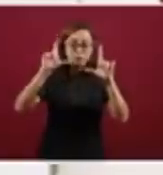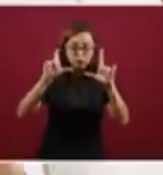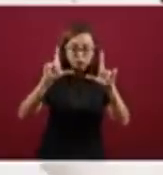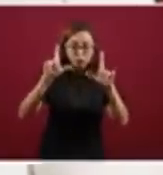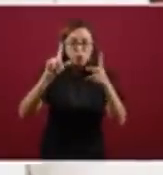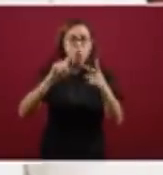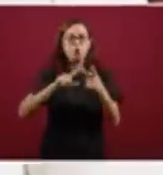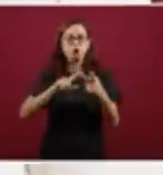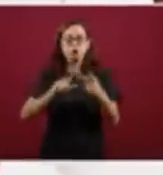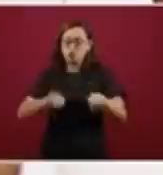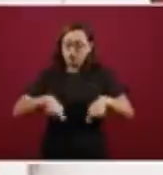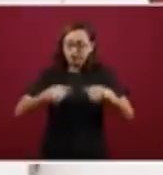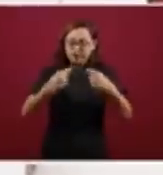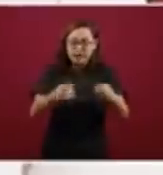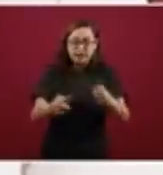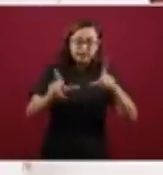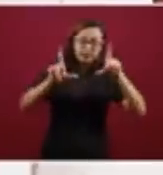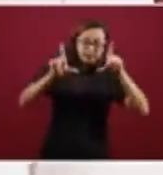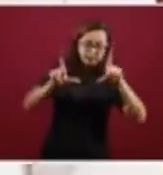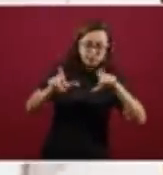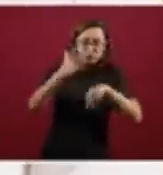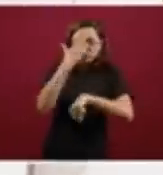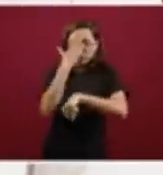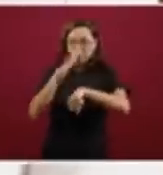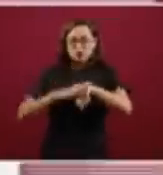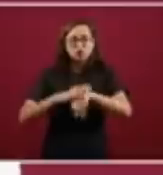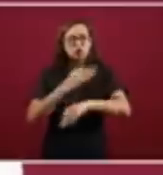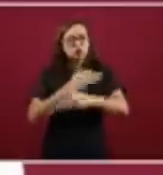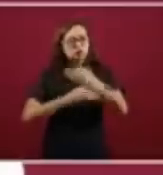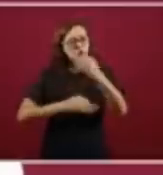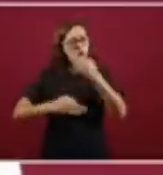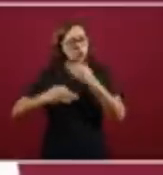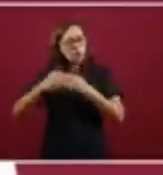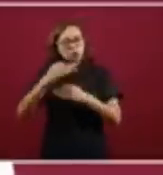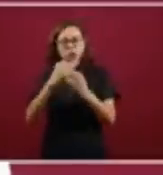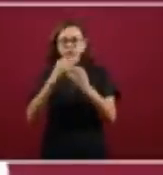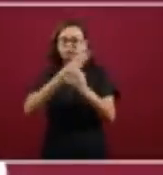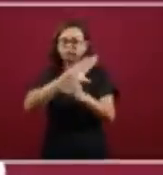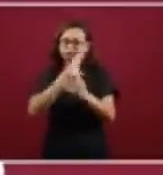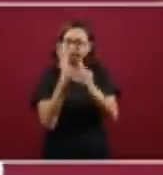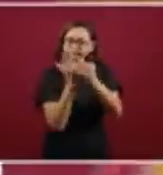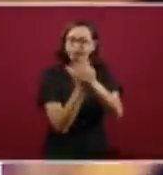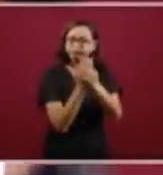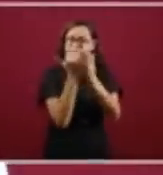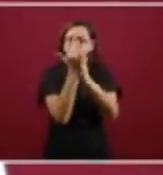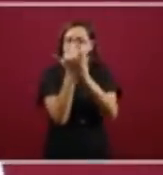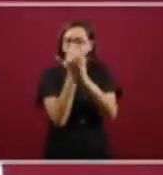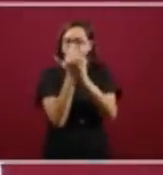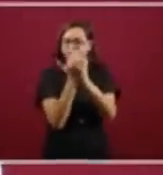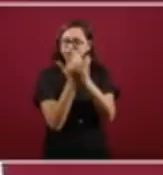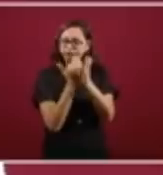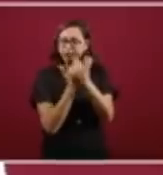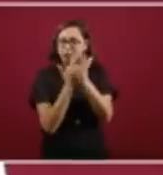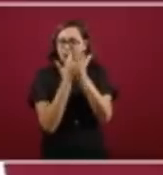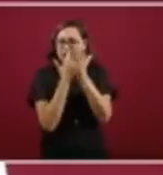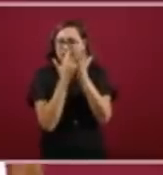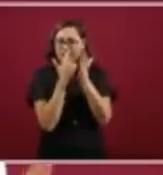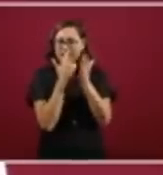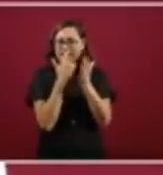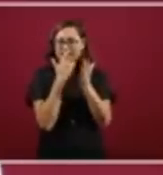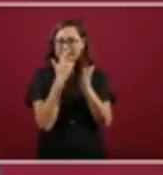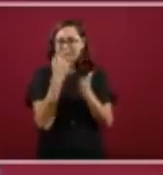su fotografía cuando le entregamos su tarjeta, de tal manera que vamos a tener ese expediente electrónico que